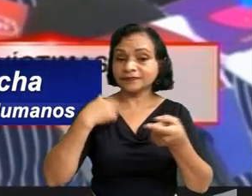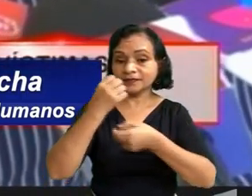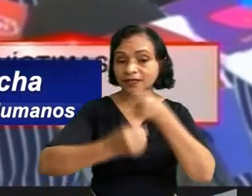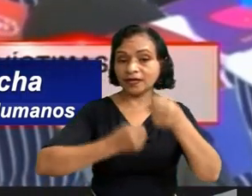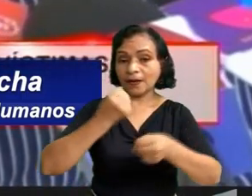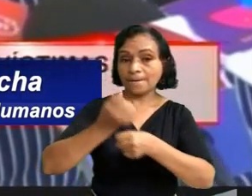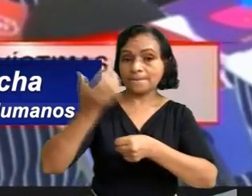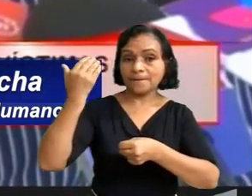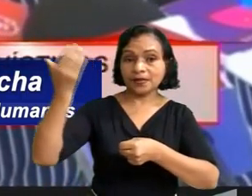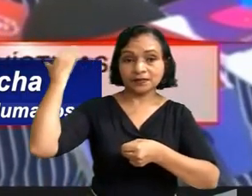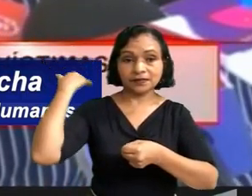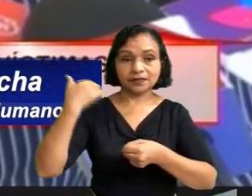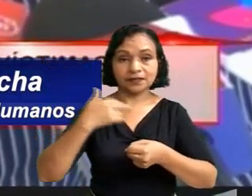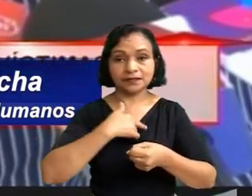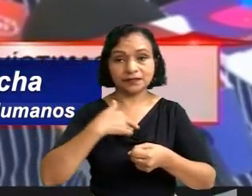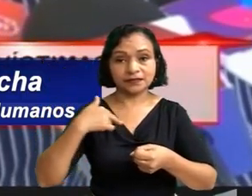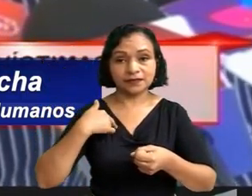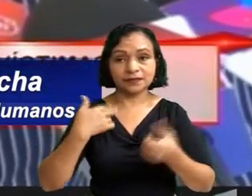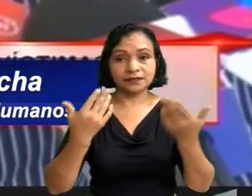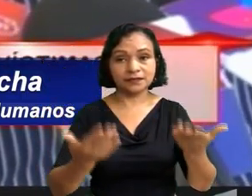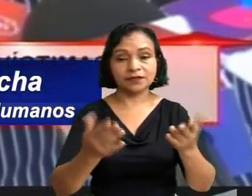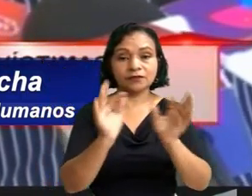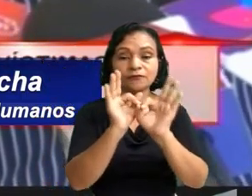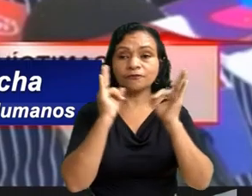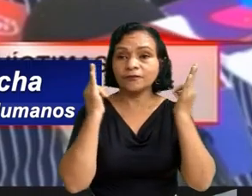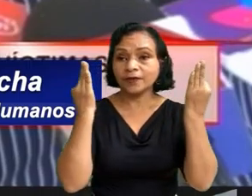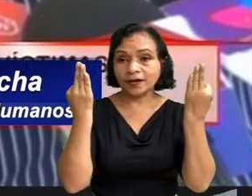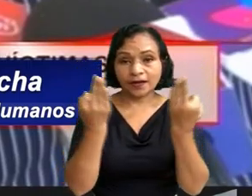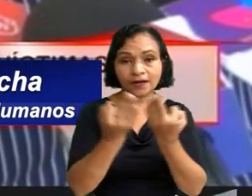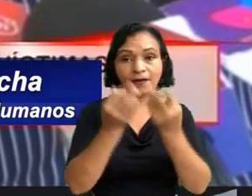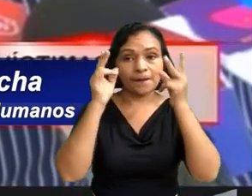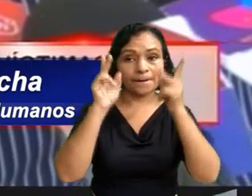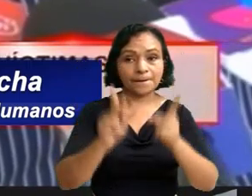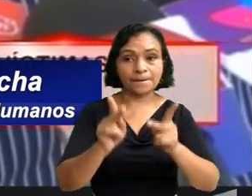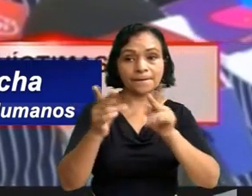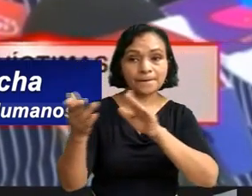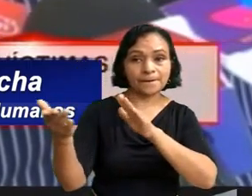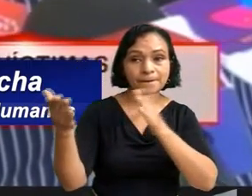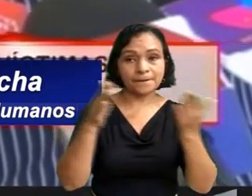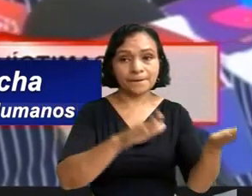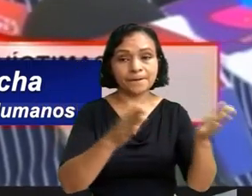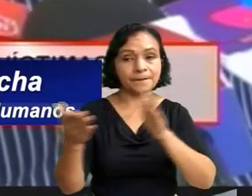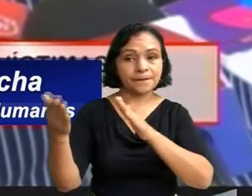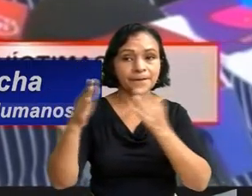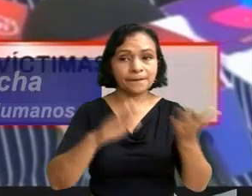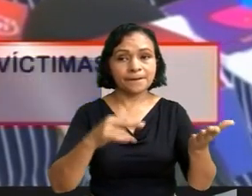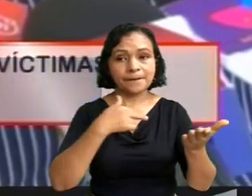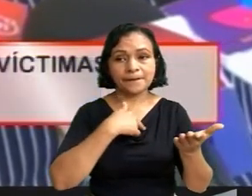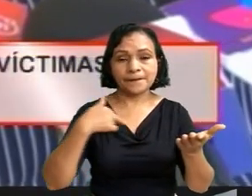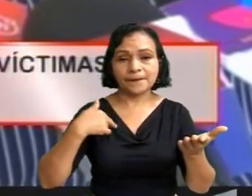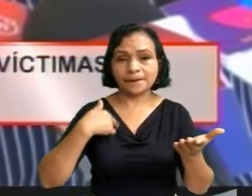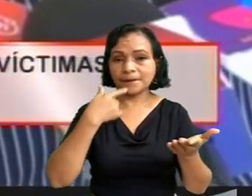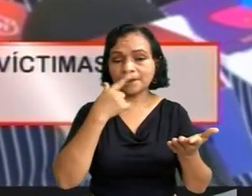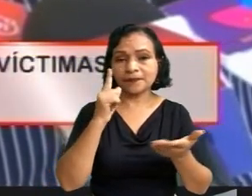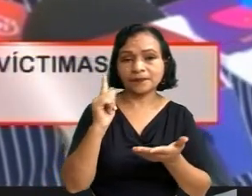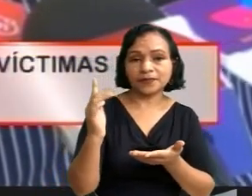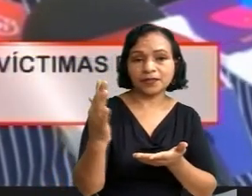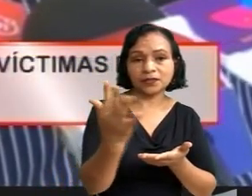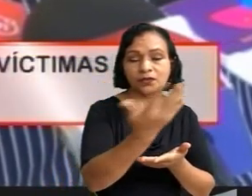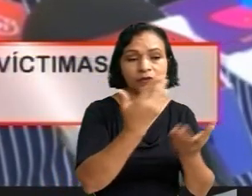pasado familia de personas que fallecieron visitamos todo el territorio nacional